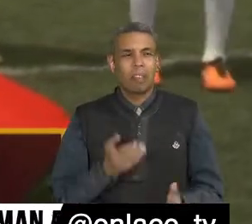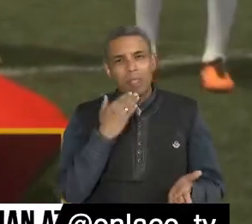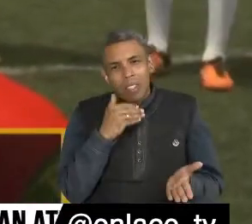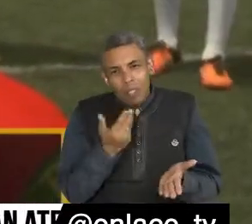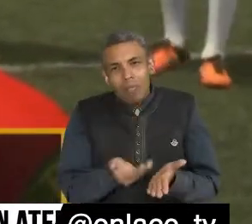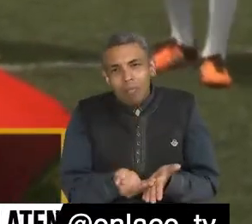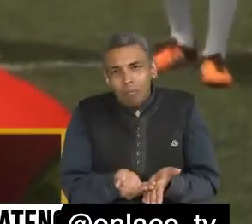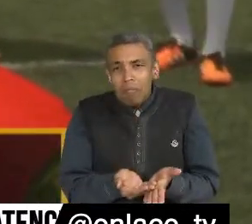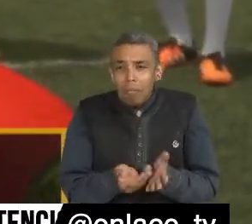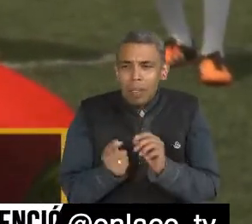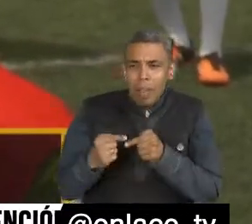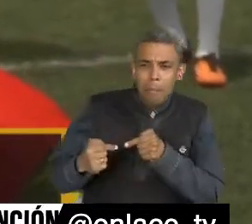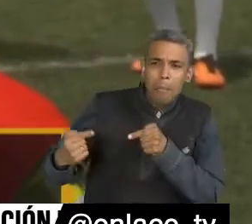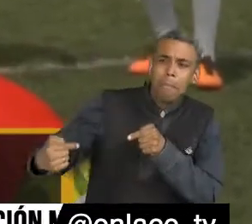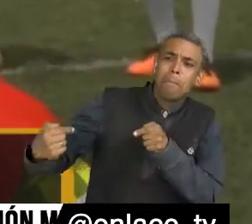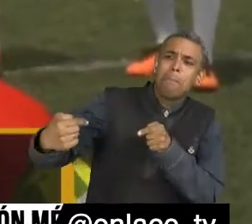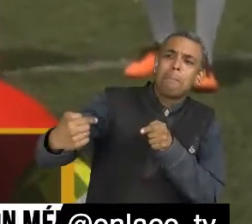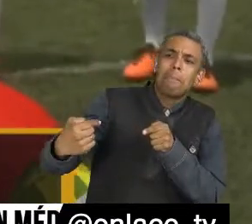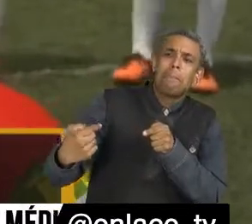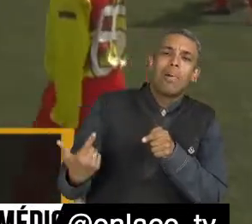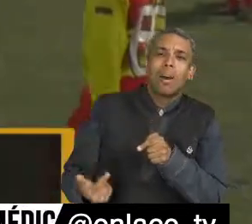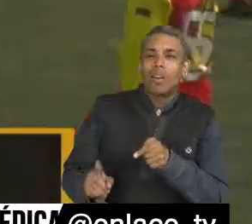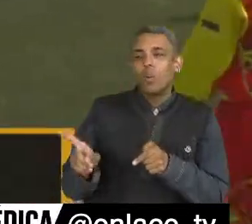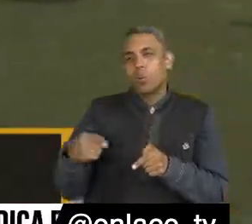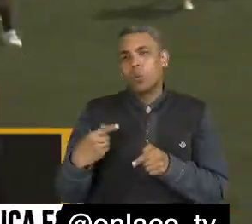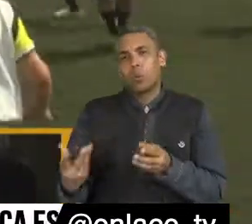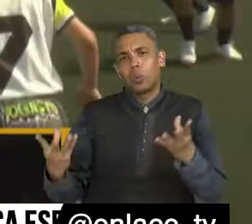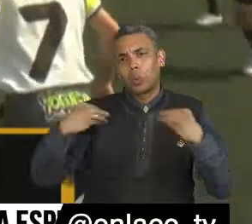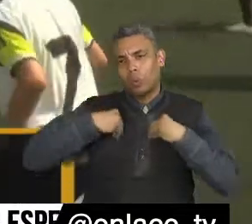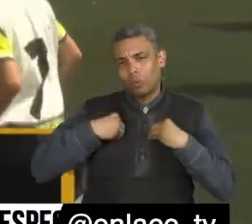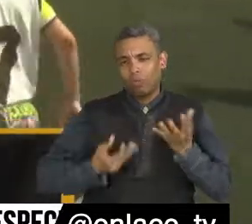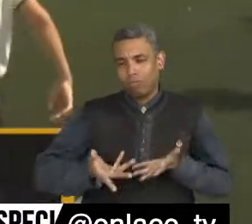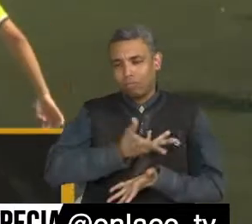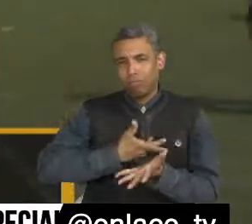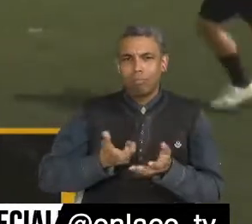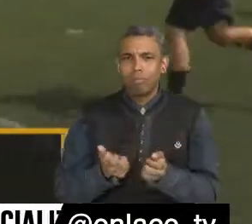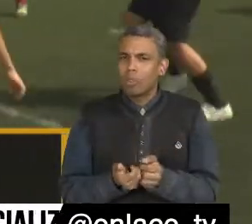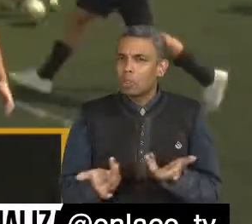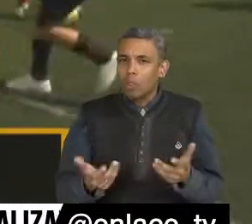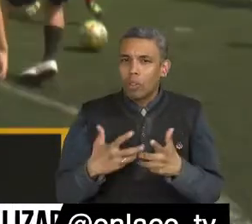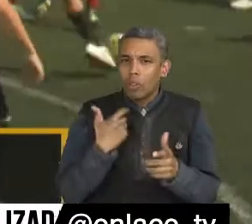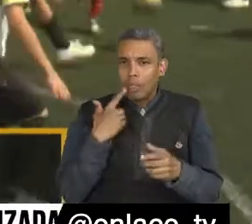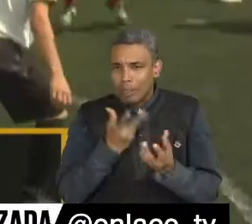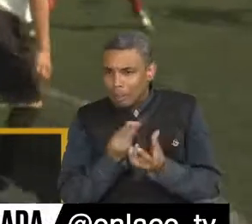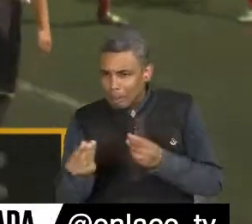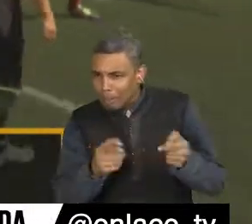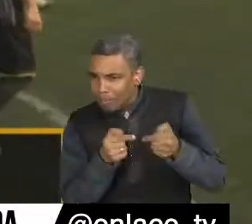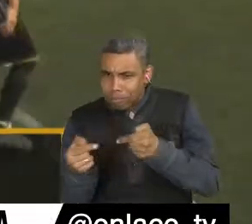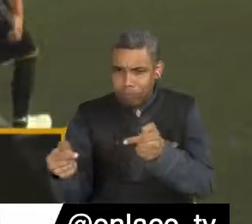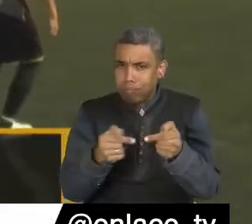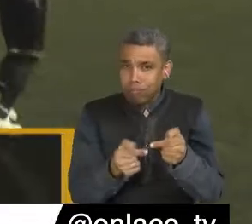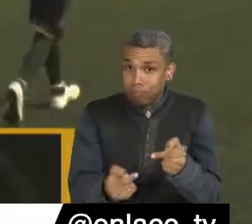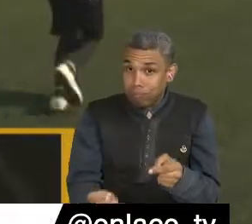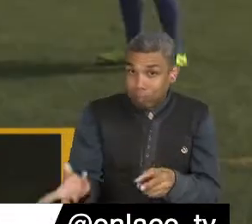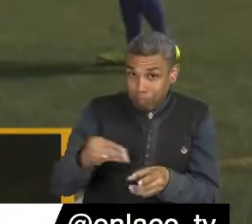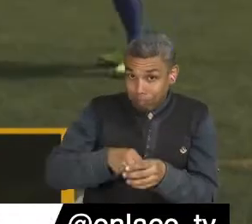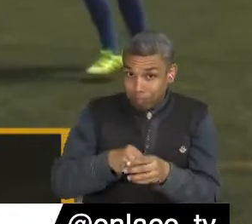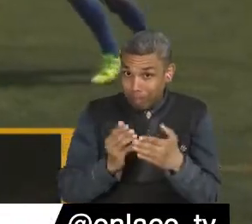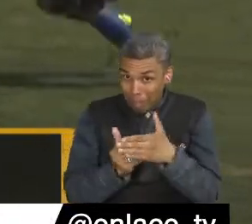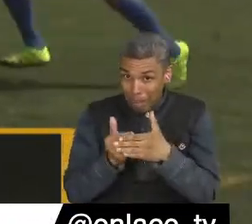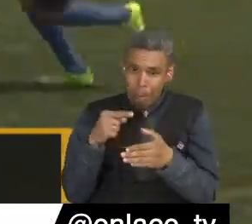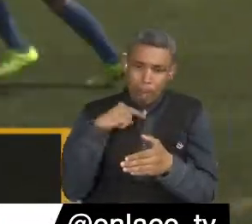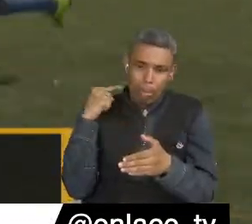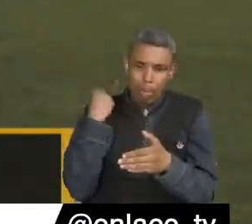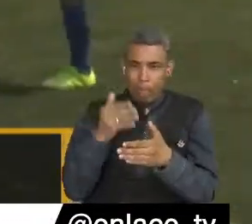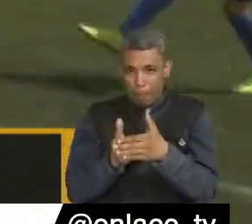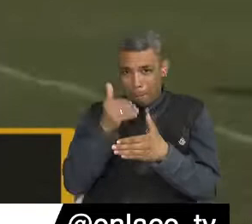los rivales, por jugar, por la diversión. El sistema de eliminatoria fue fuego entre sí y los clasificados van a una ronda eliminatoria logrando su paso